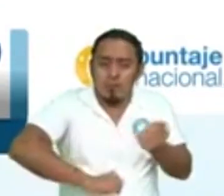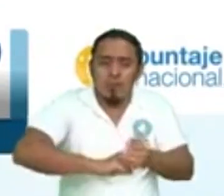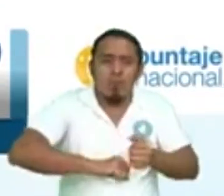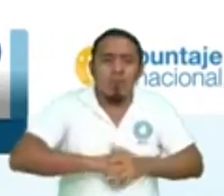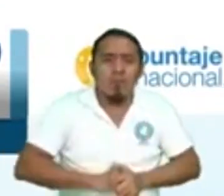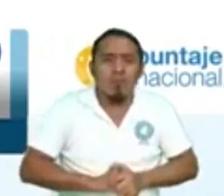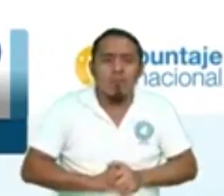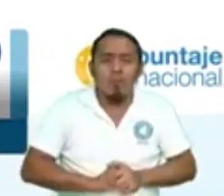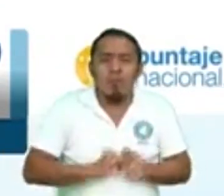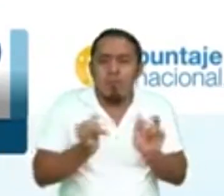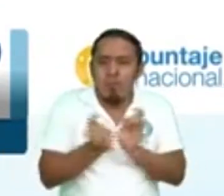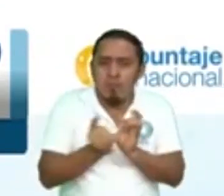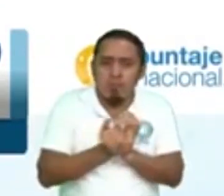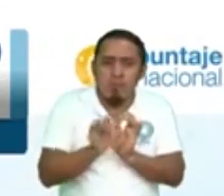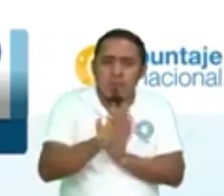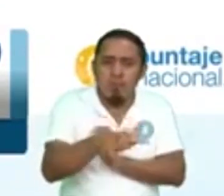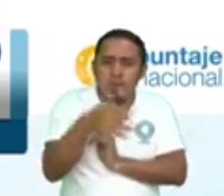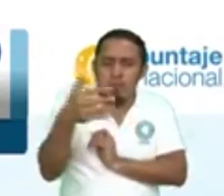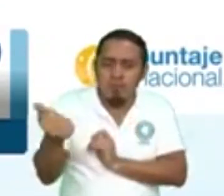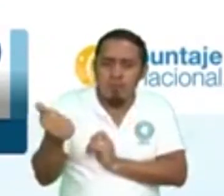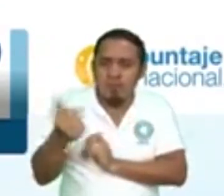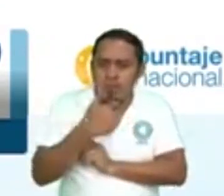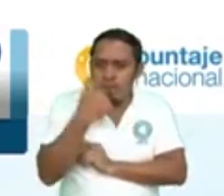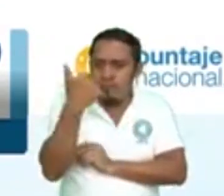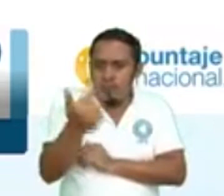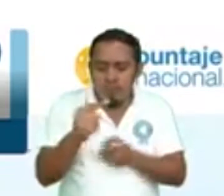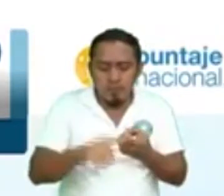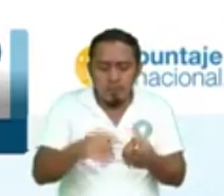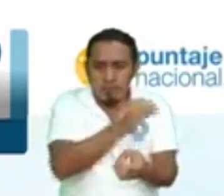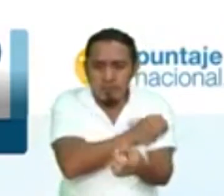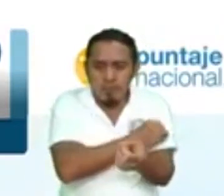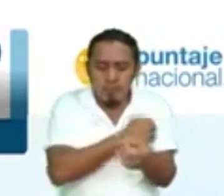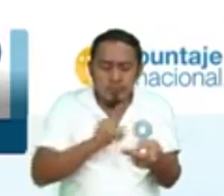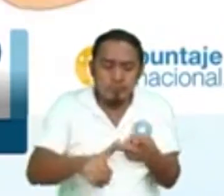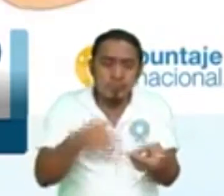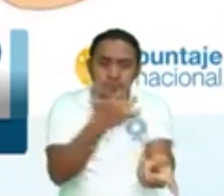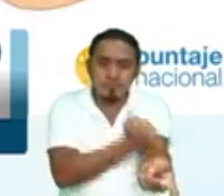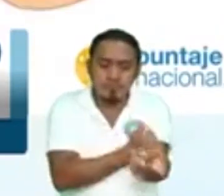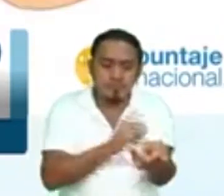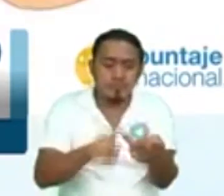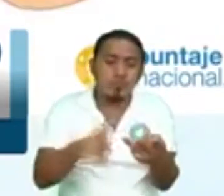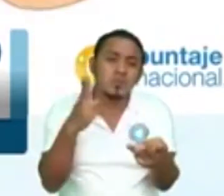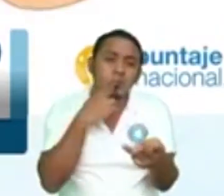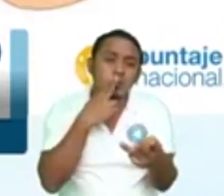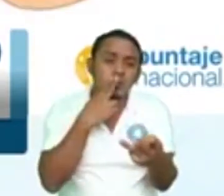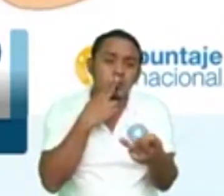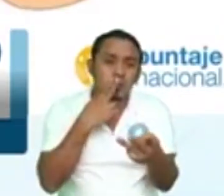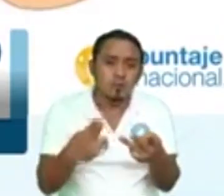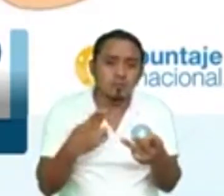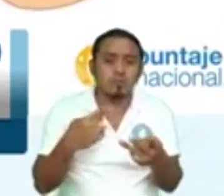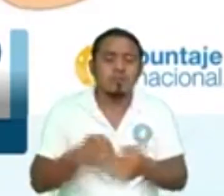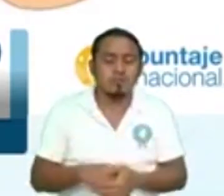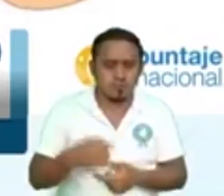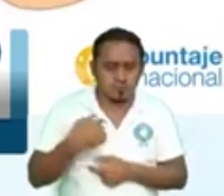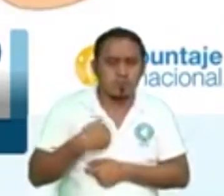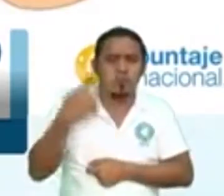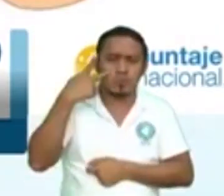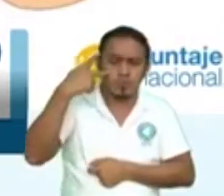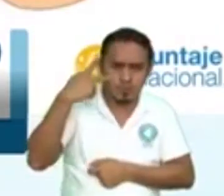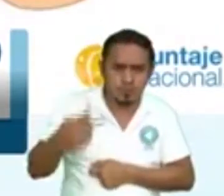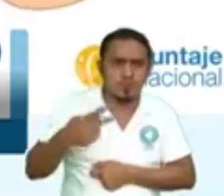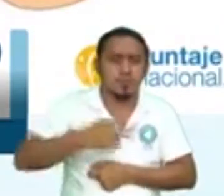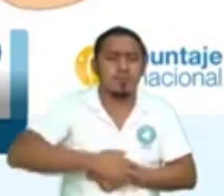sustancias, doctora, también estamos hablando, como usted dice, del alcohol, de las drogas, el fumado. Yo he visto, por ejemplo,